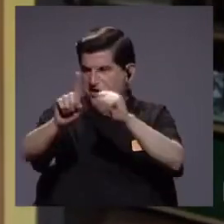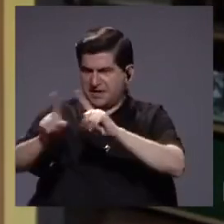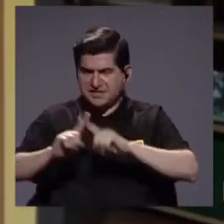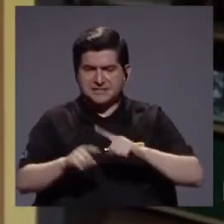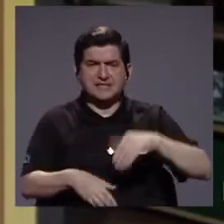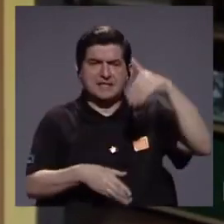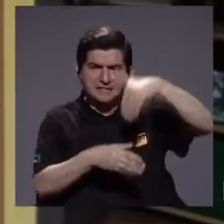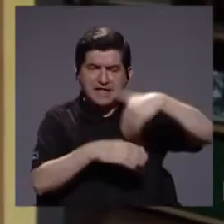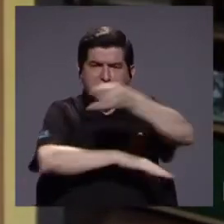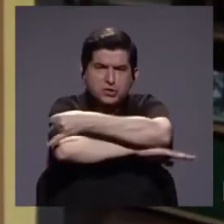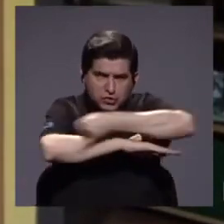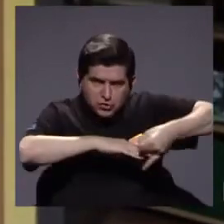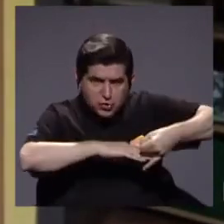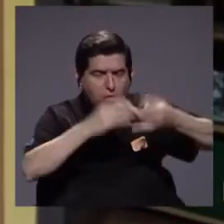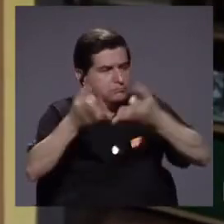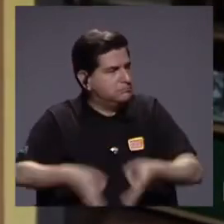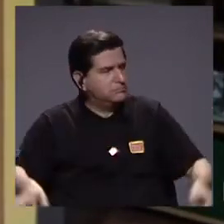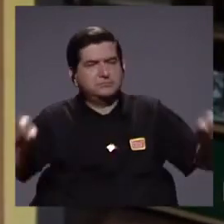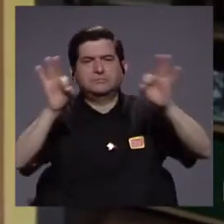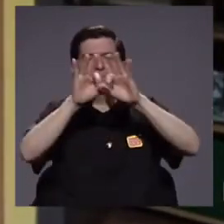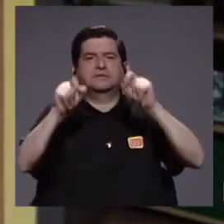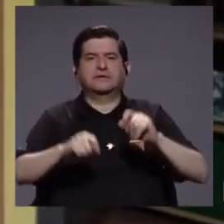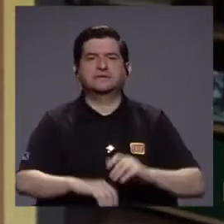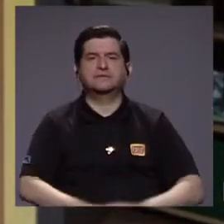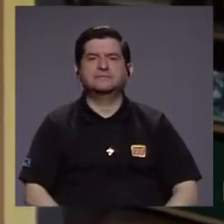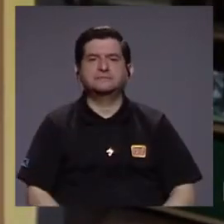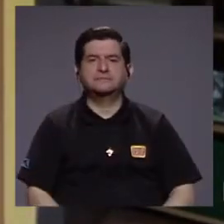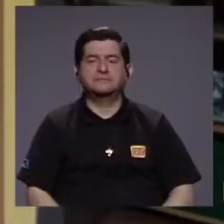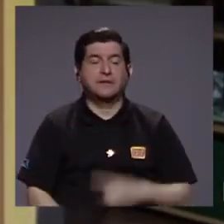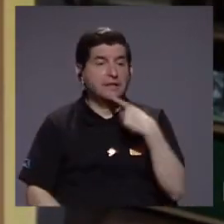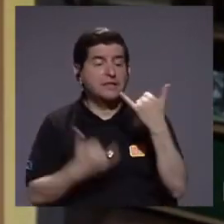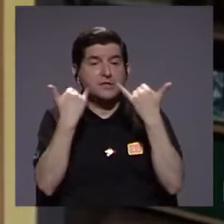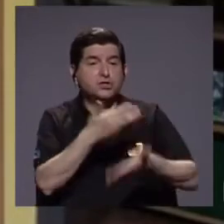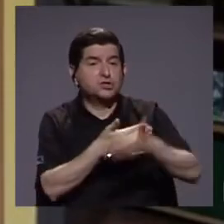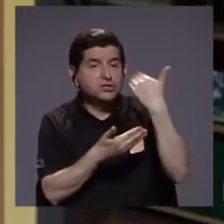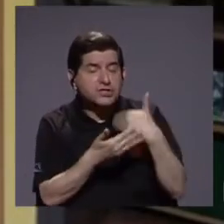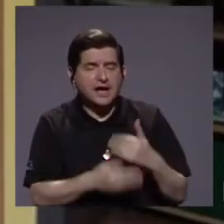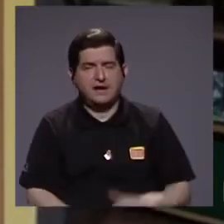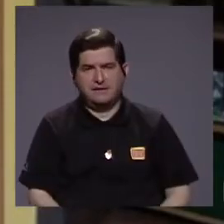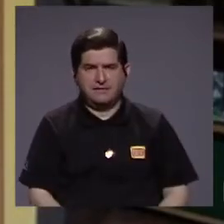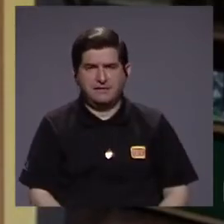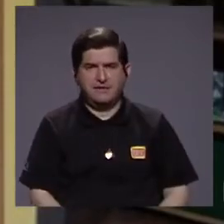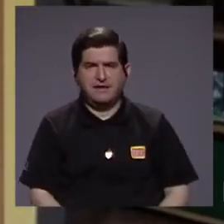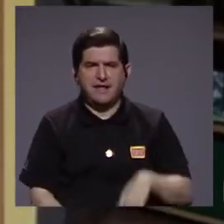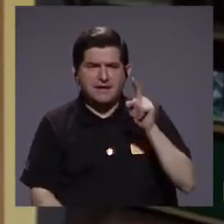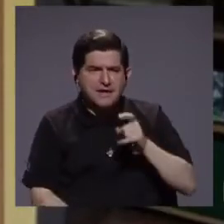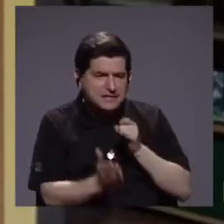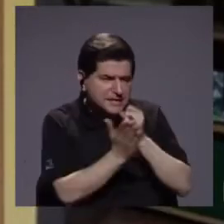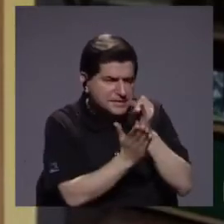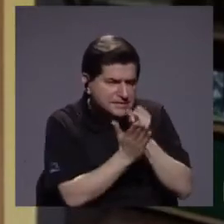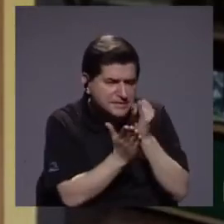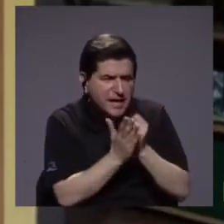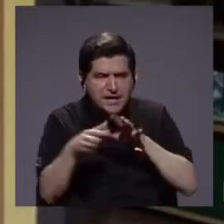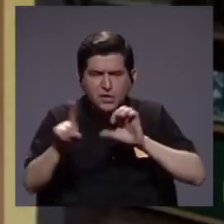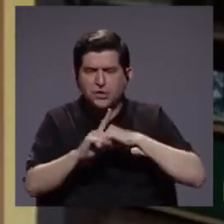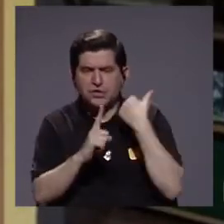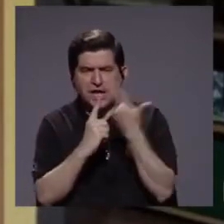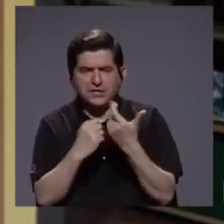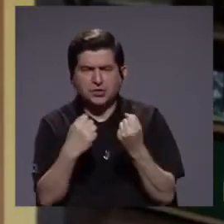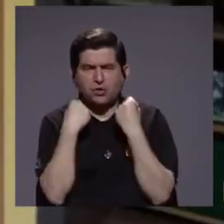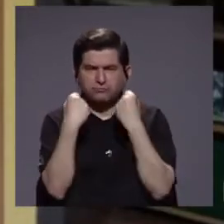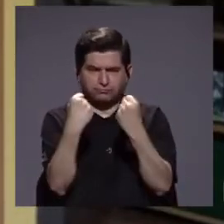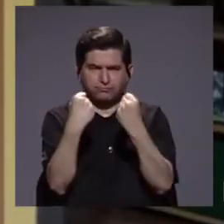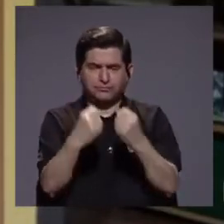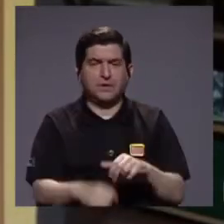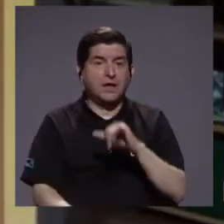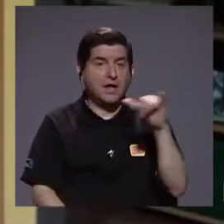a las diferentes carreras de ingeniería es fundamental. Como ya se indicó, se debe fortalecer tanto la investigación como la acción social